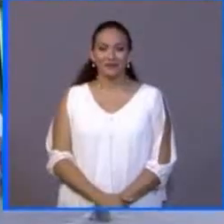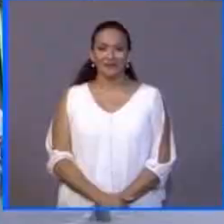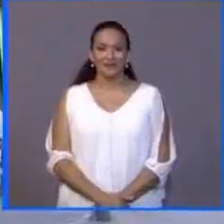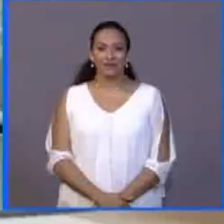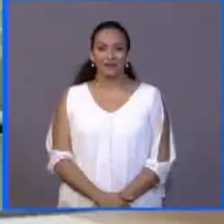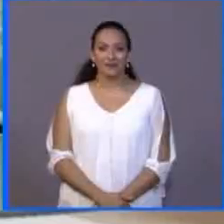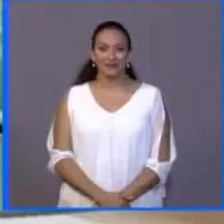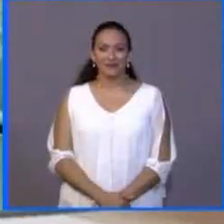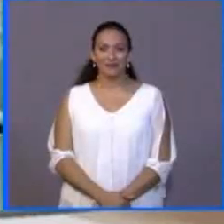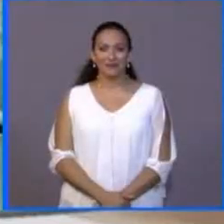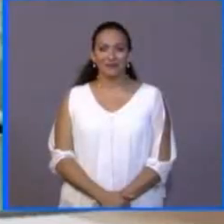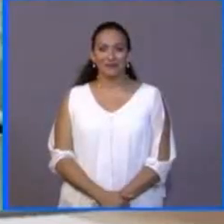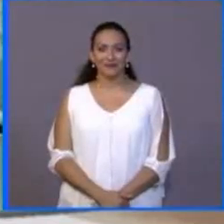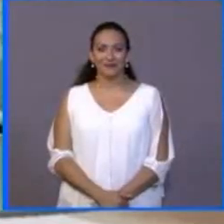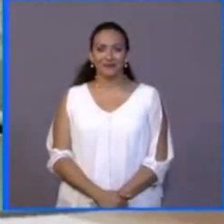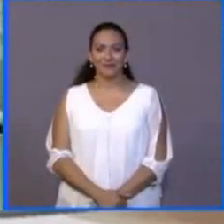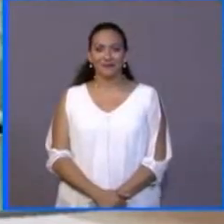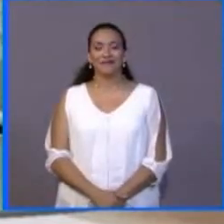todos.